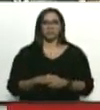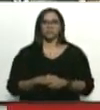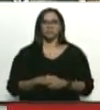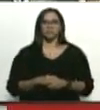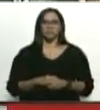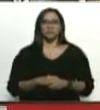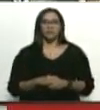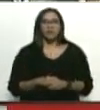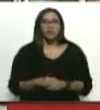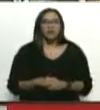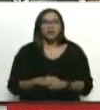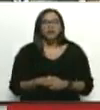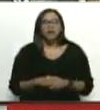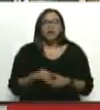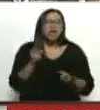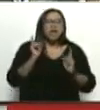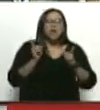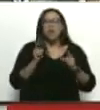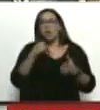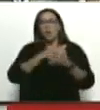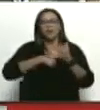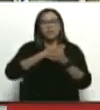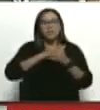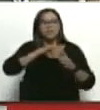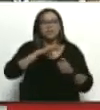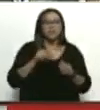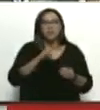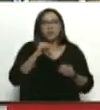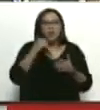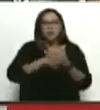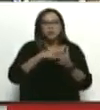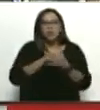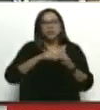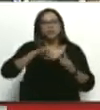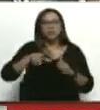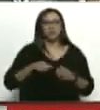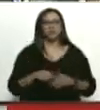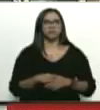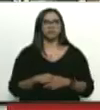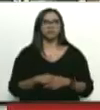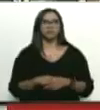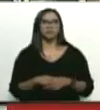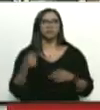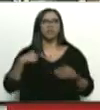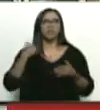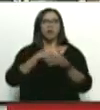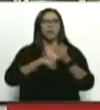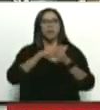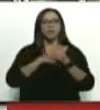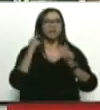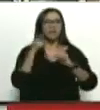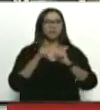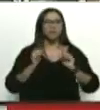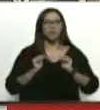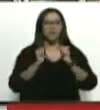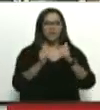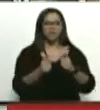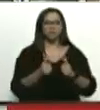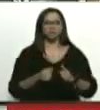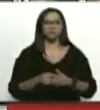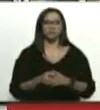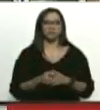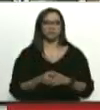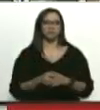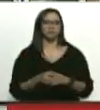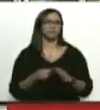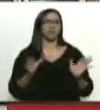Hay unos puristas que dicen que combatir la corrupción no es luchar contra la corrupción. Tienes que combatirla desde su origen. En